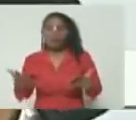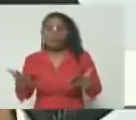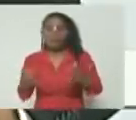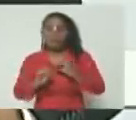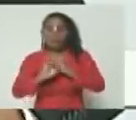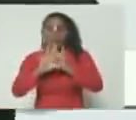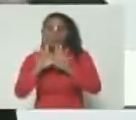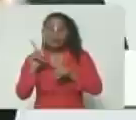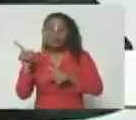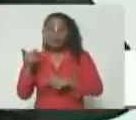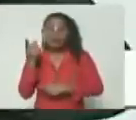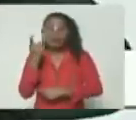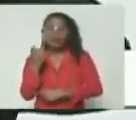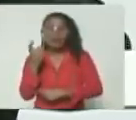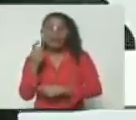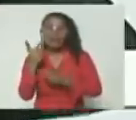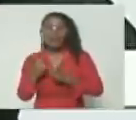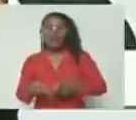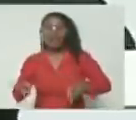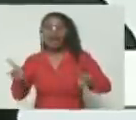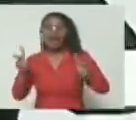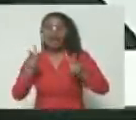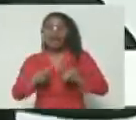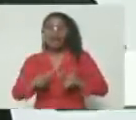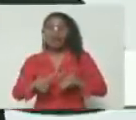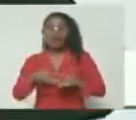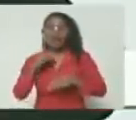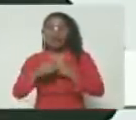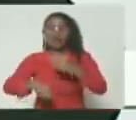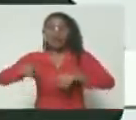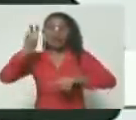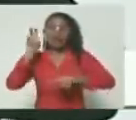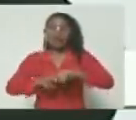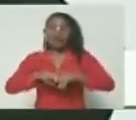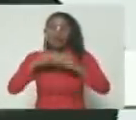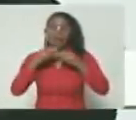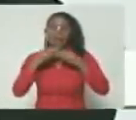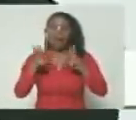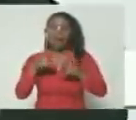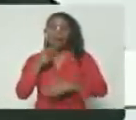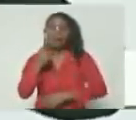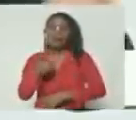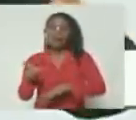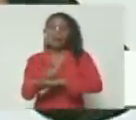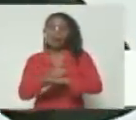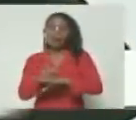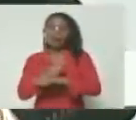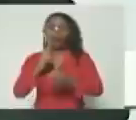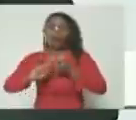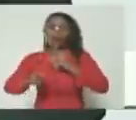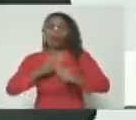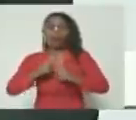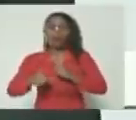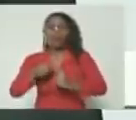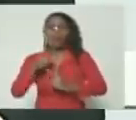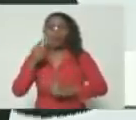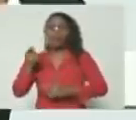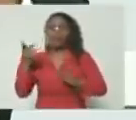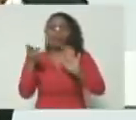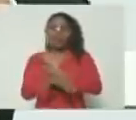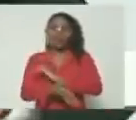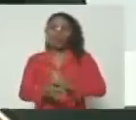definitivamente hace falta valentía para sentarse públicamente y decirle al gobierno las cosas que le hemos dicho y